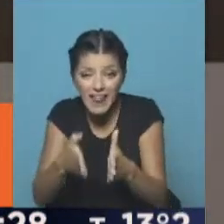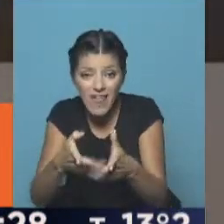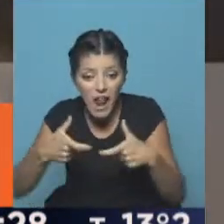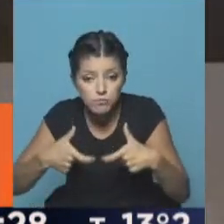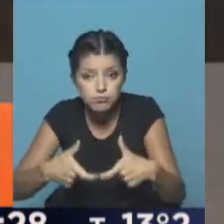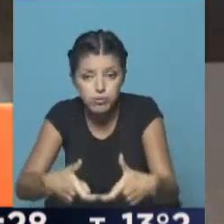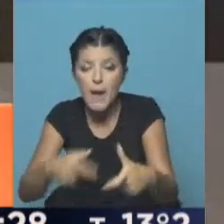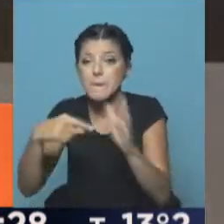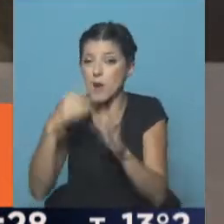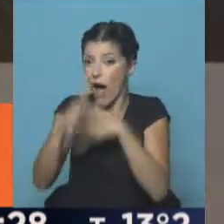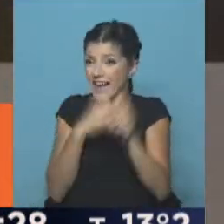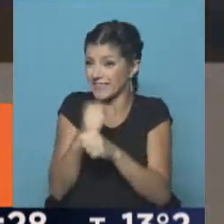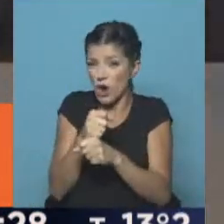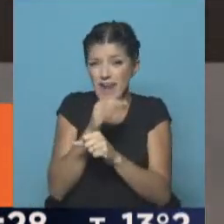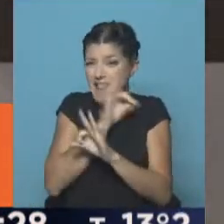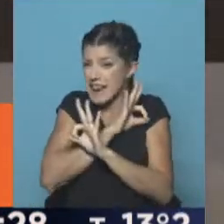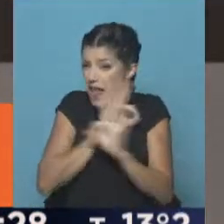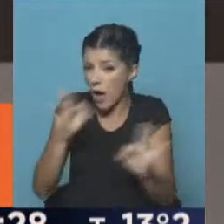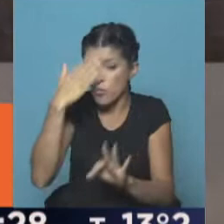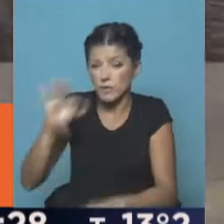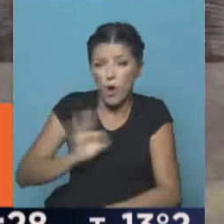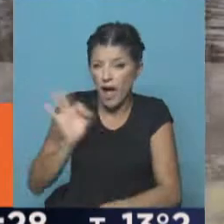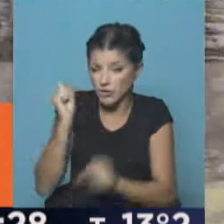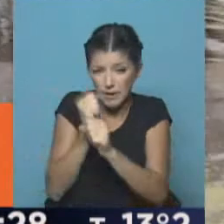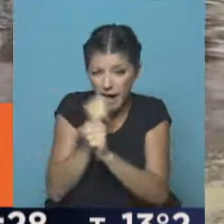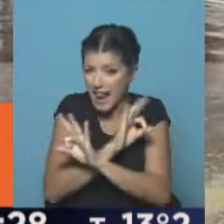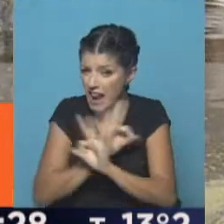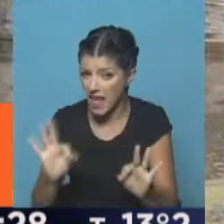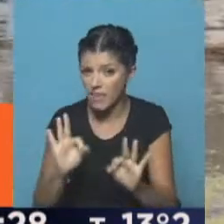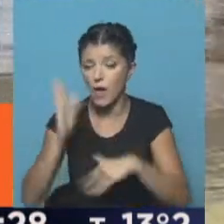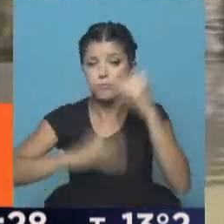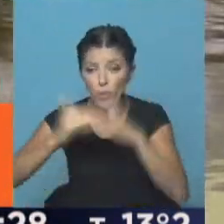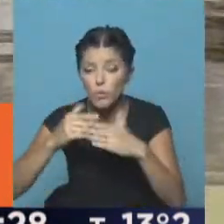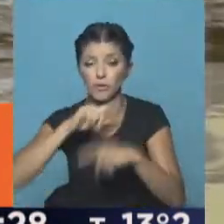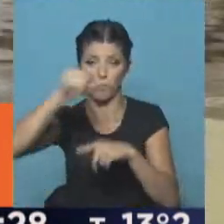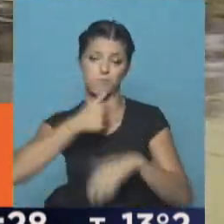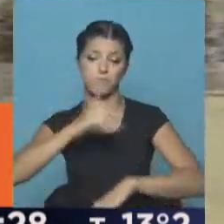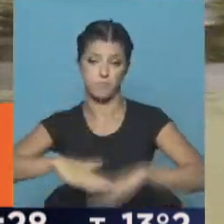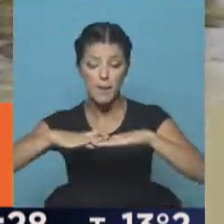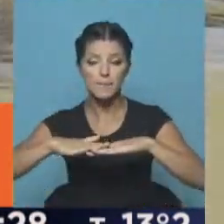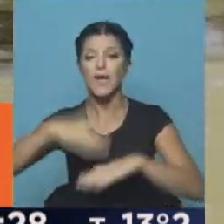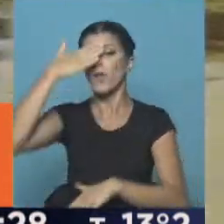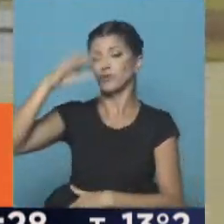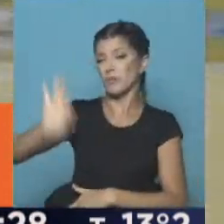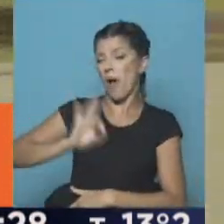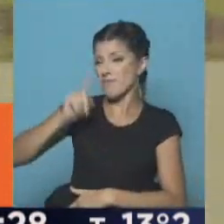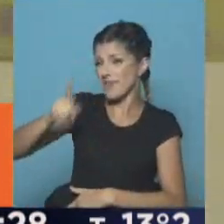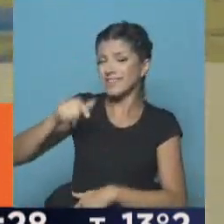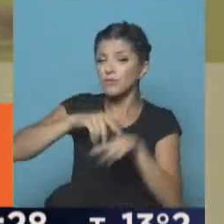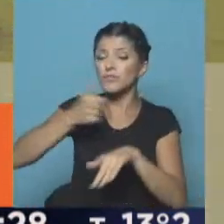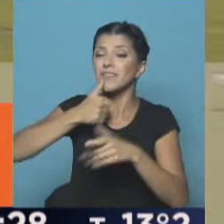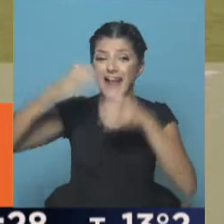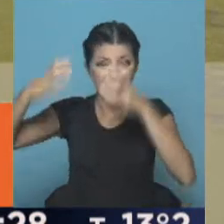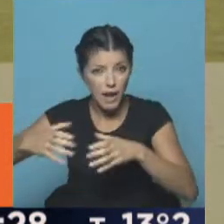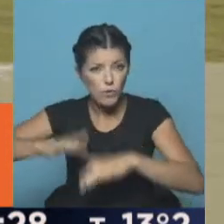que no se hizo nada de nada en los últimos años. Révora dijo que la situación en la ciudad por el crecimiento de la laguna es desastrosa y denunció el